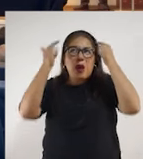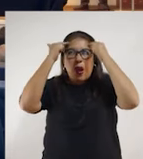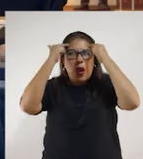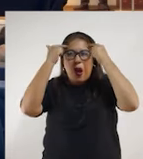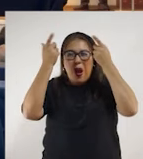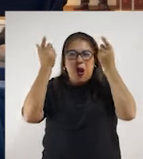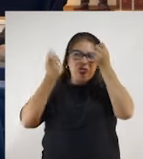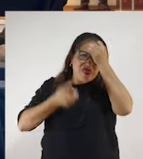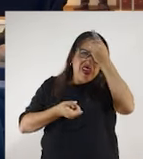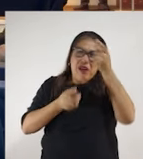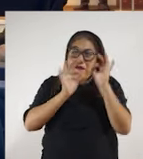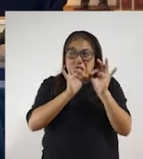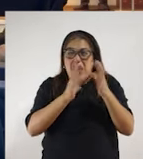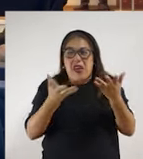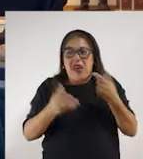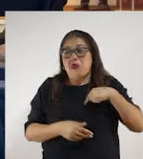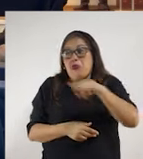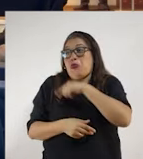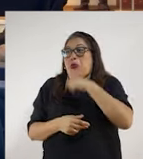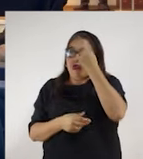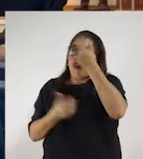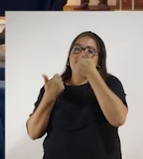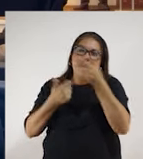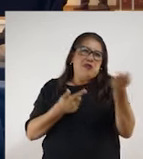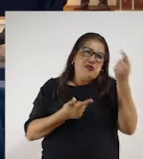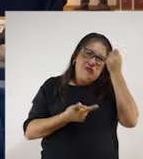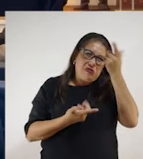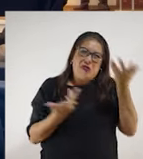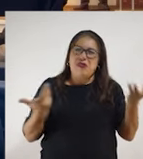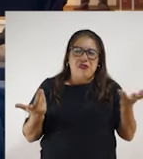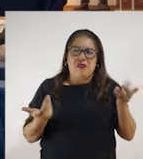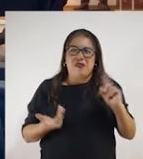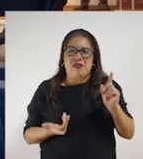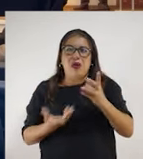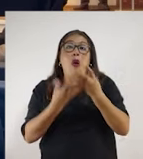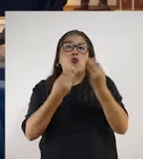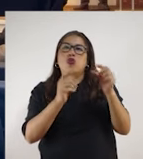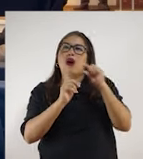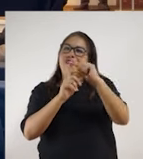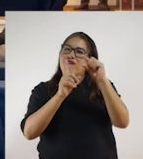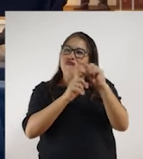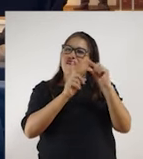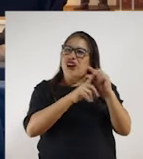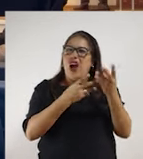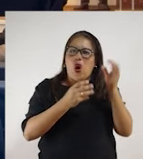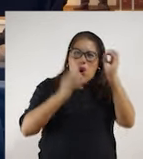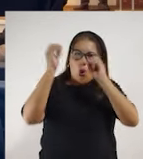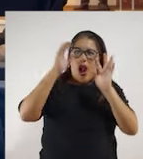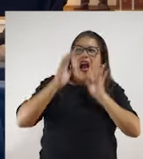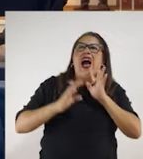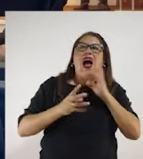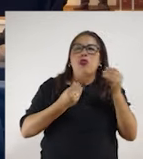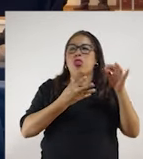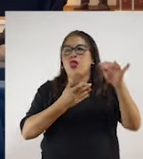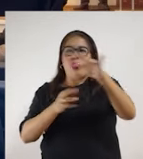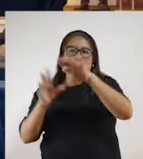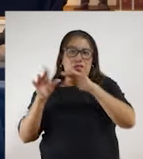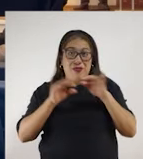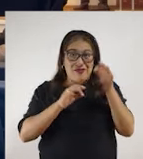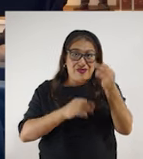no razona como razonamos los demás. Son comentarios que se suelen escuchar, ¿cierto?